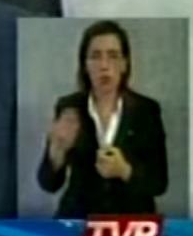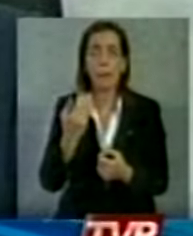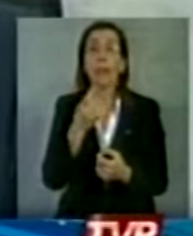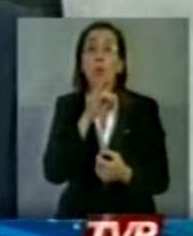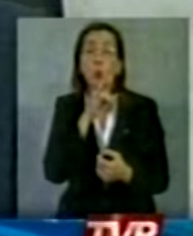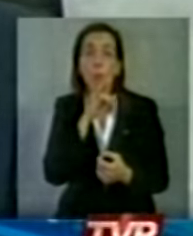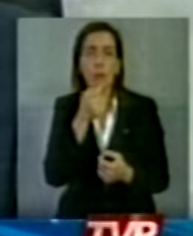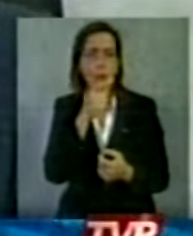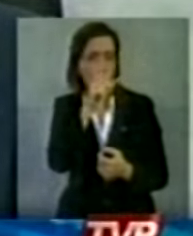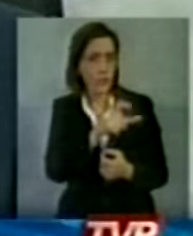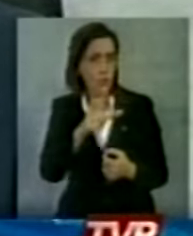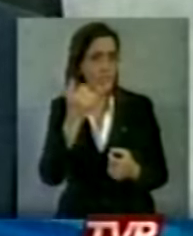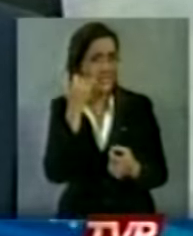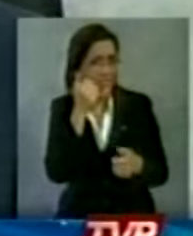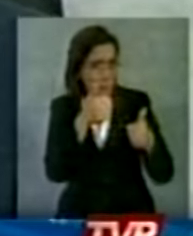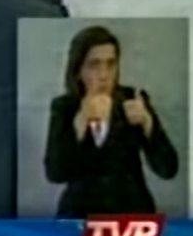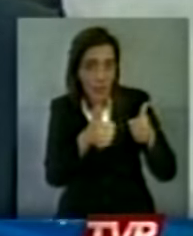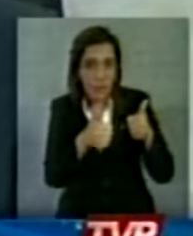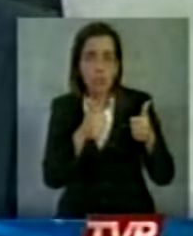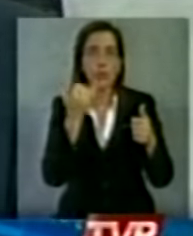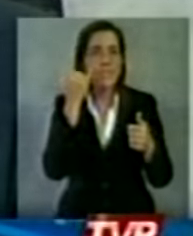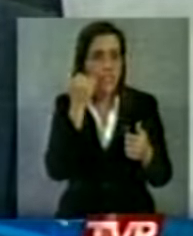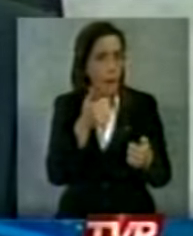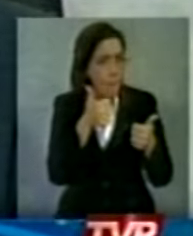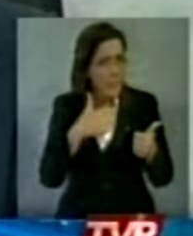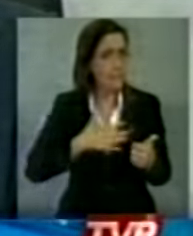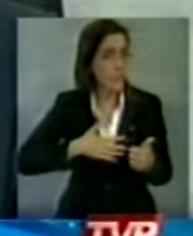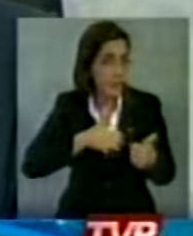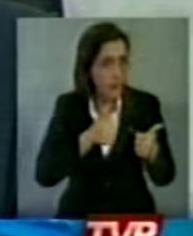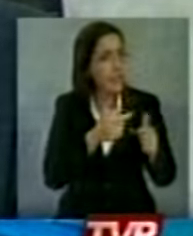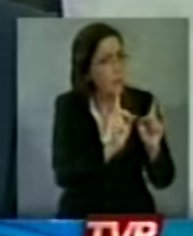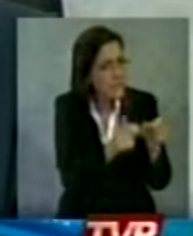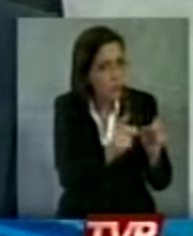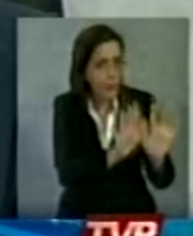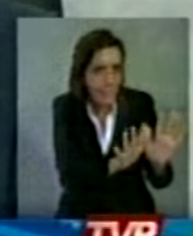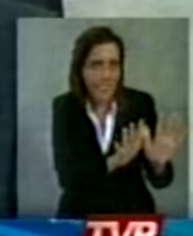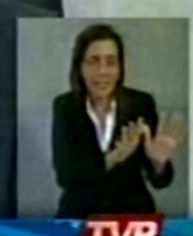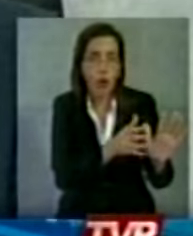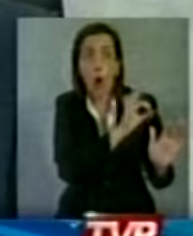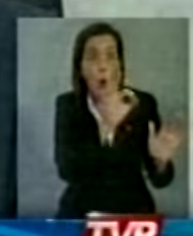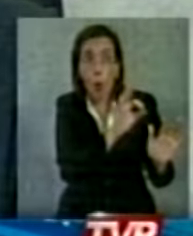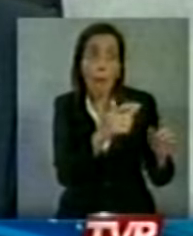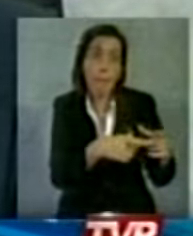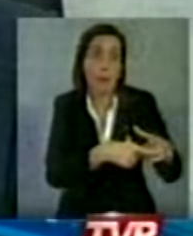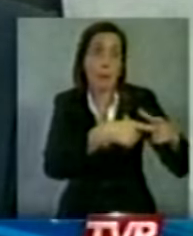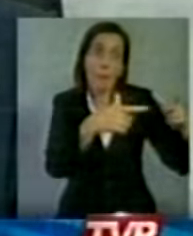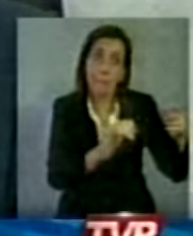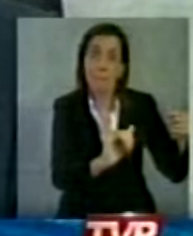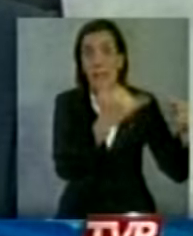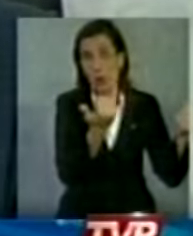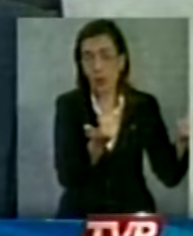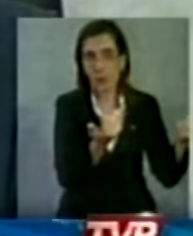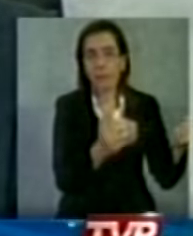que aquellos que ya tienen condiciones de bienestar las mantengan e incluso las